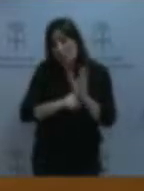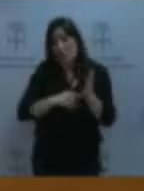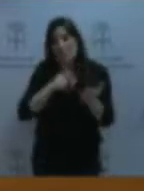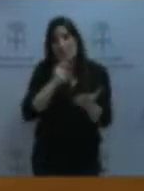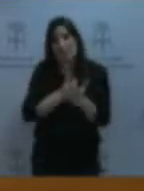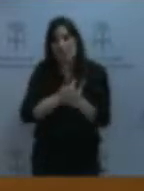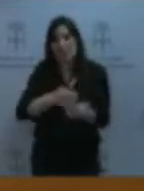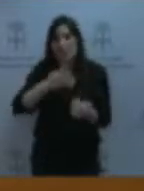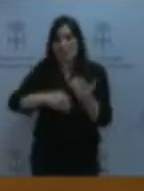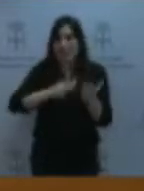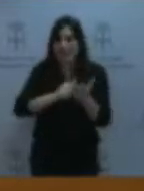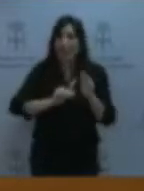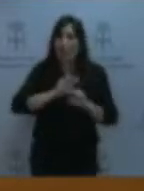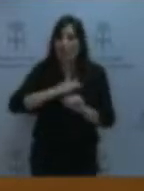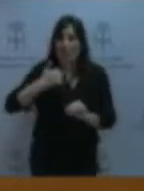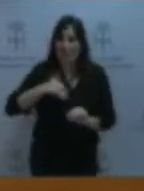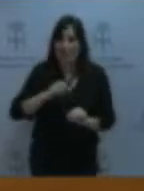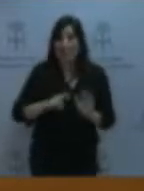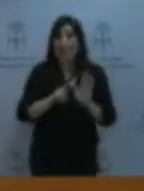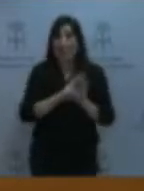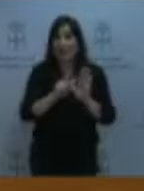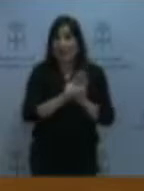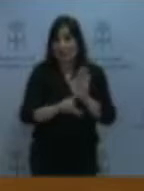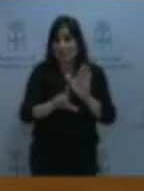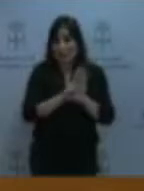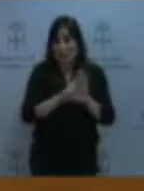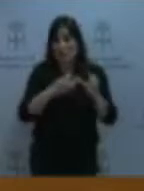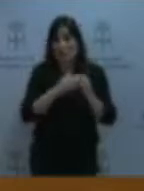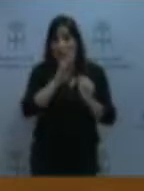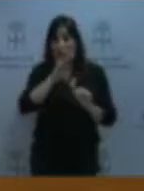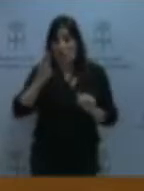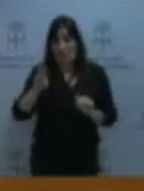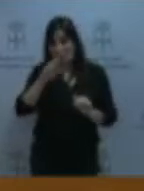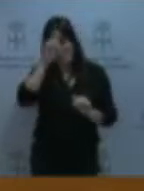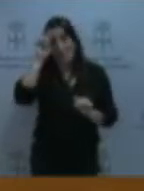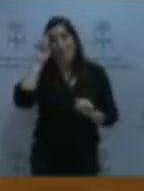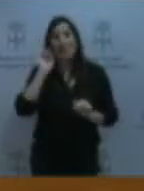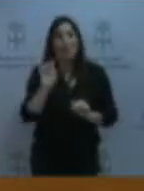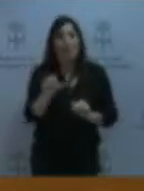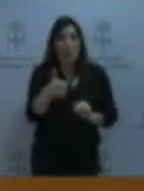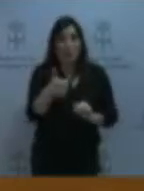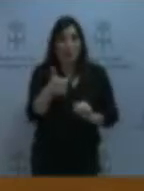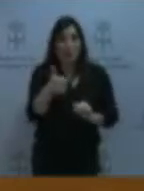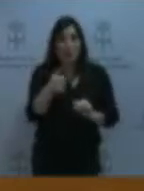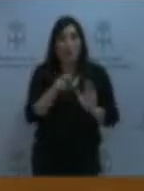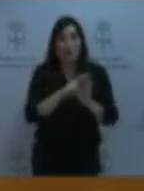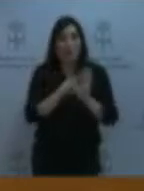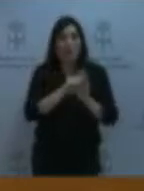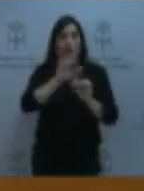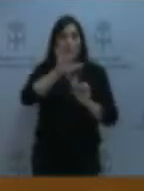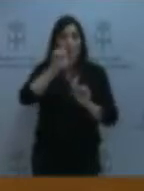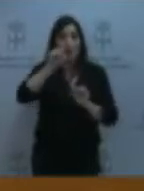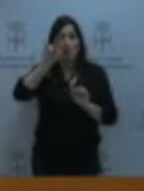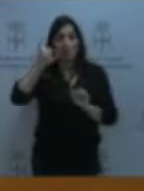Partido Popular en el Gobierno de Mariano Rajoy, el Decreto Legislativo 5/2015 de 30 de octubre, eliminó